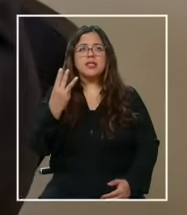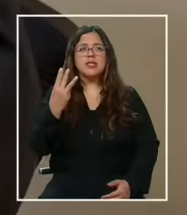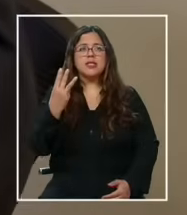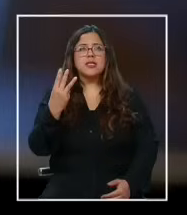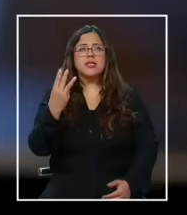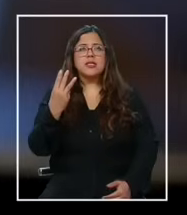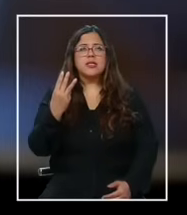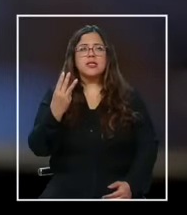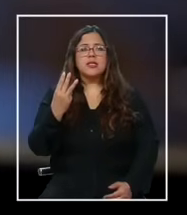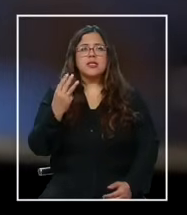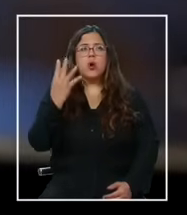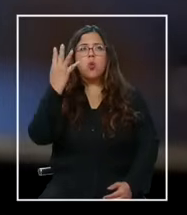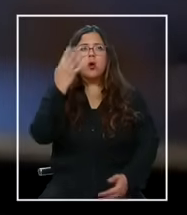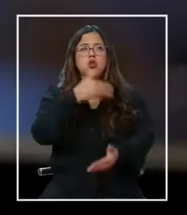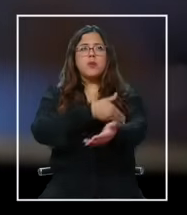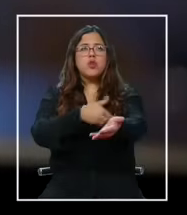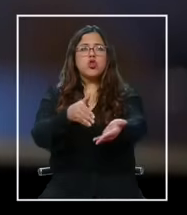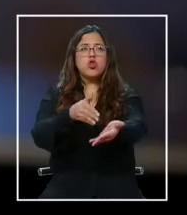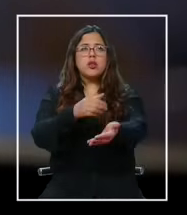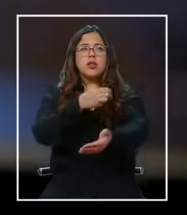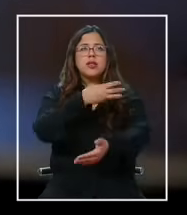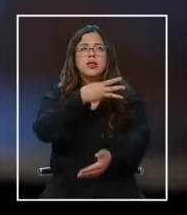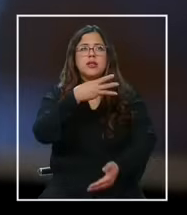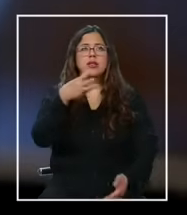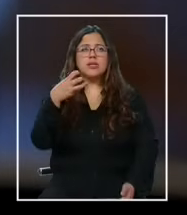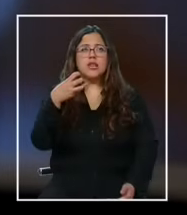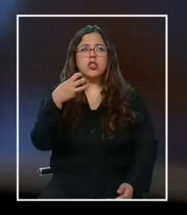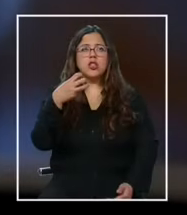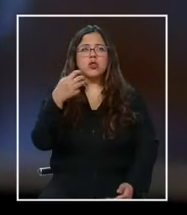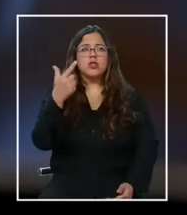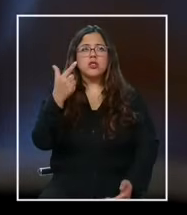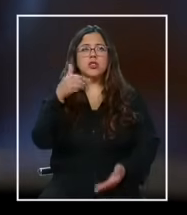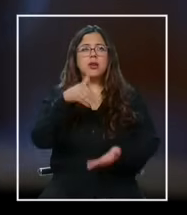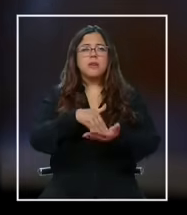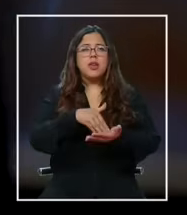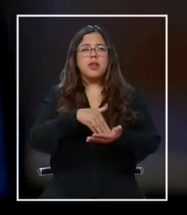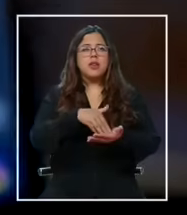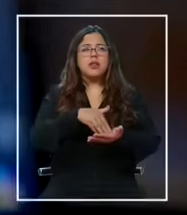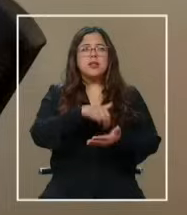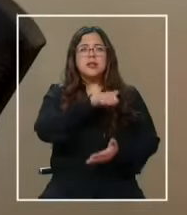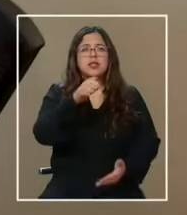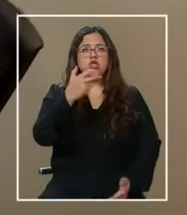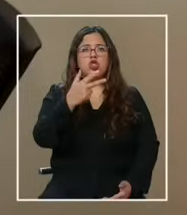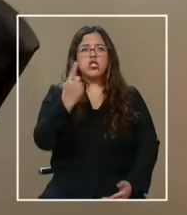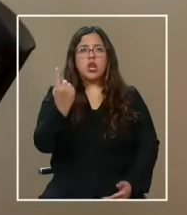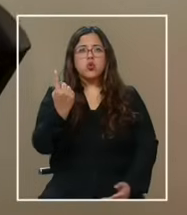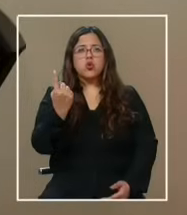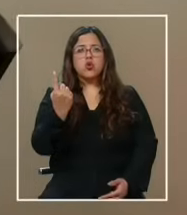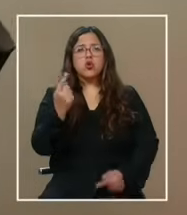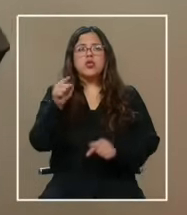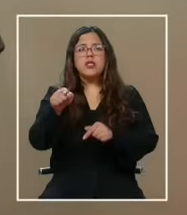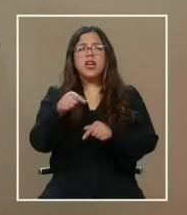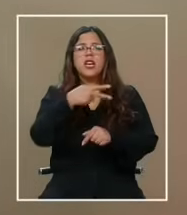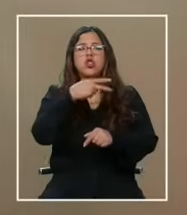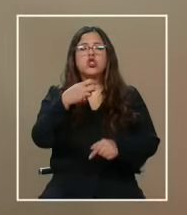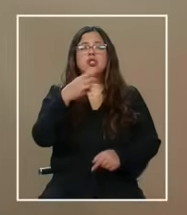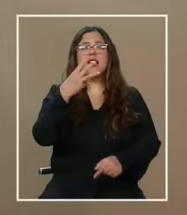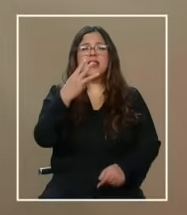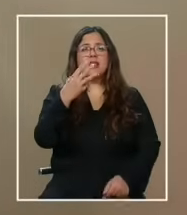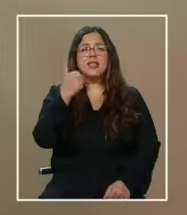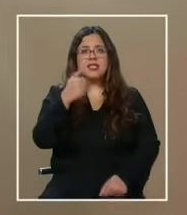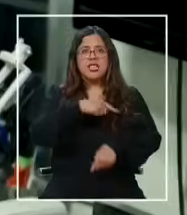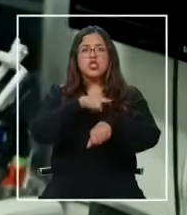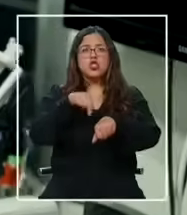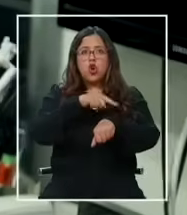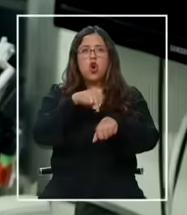2023 4,3 7681 e hizo 236